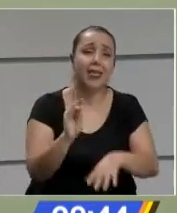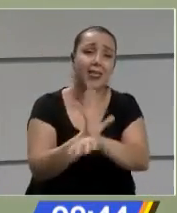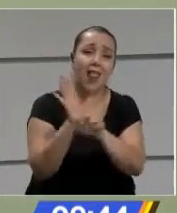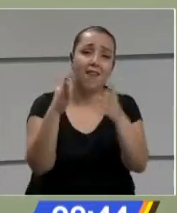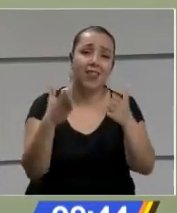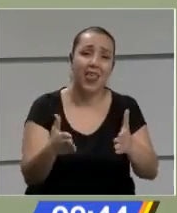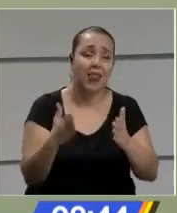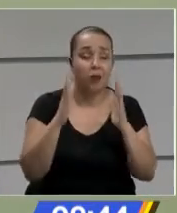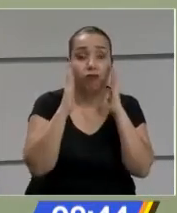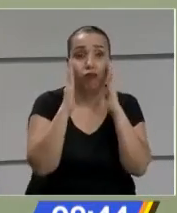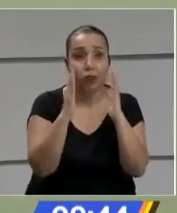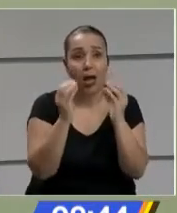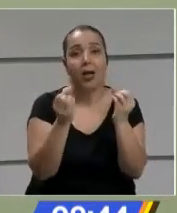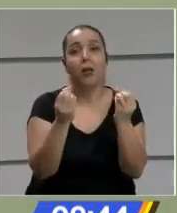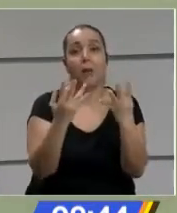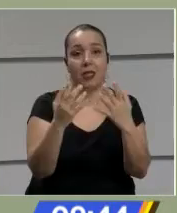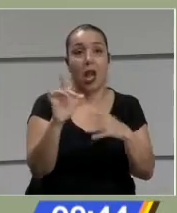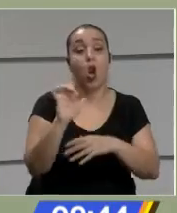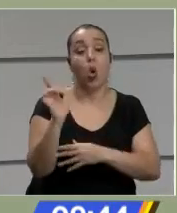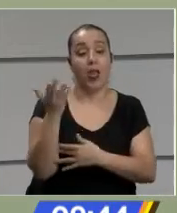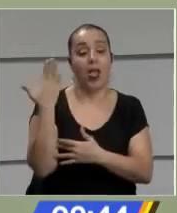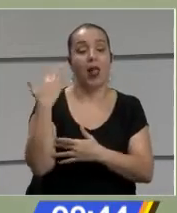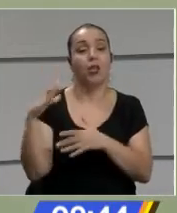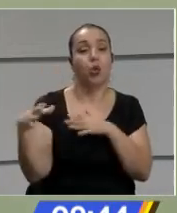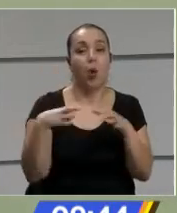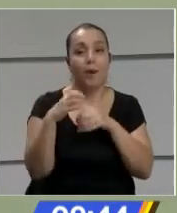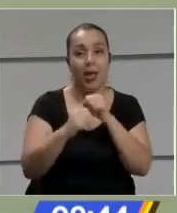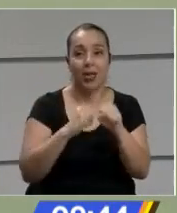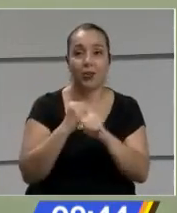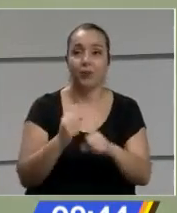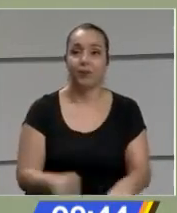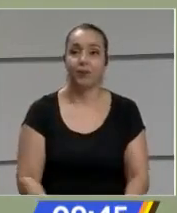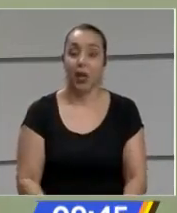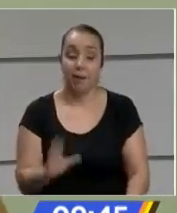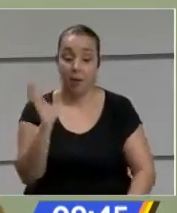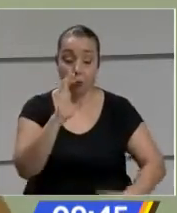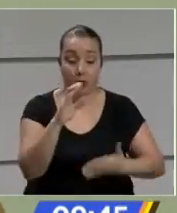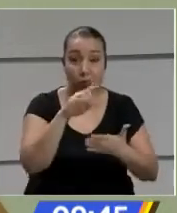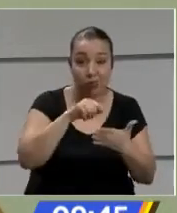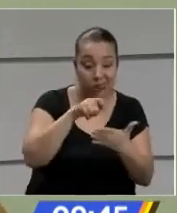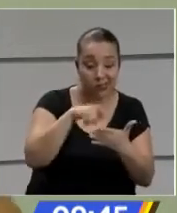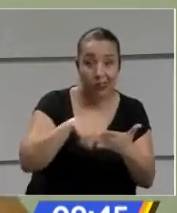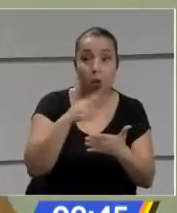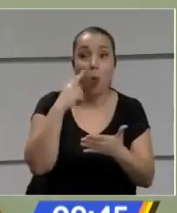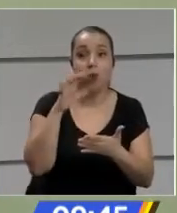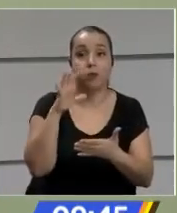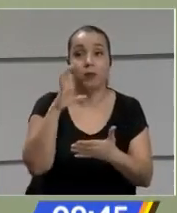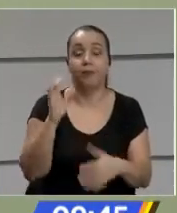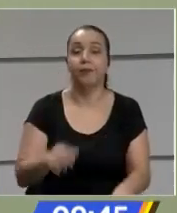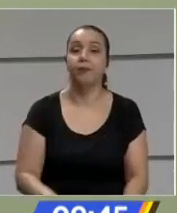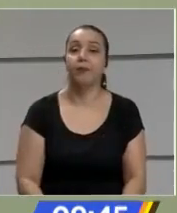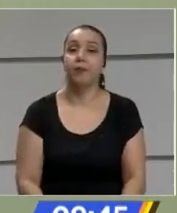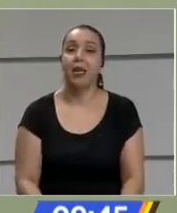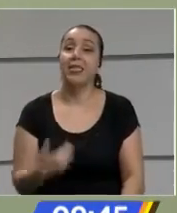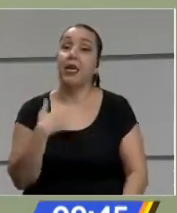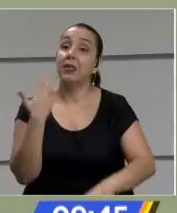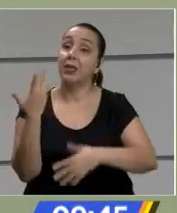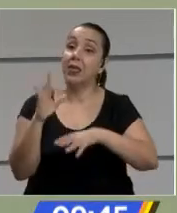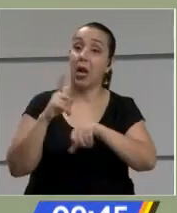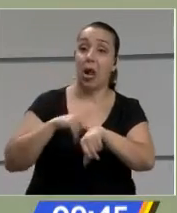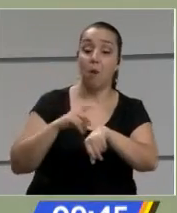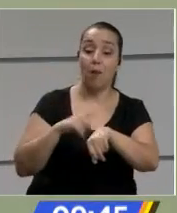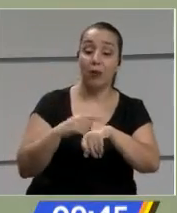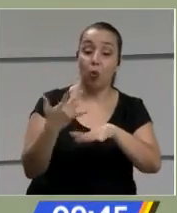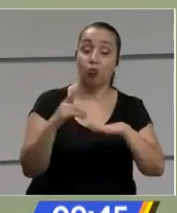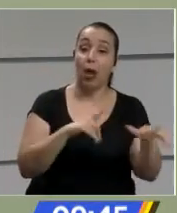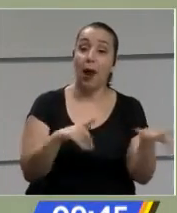siempre está pendiente con nosotros y que fue el cumpleaños el lunes. Vamos a saludar, vamos a buscar el comentario. Con mucho gusto. Después, entonces, en el momento en el que ya los